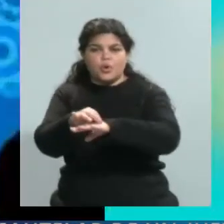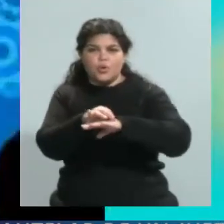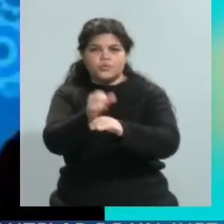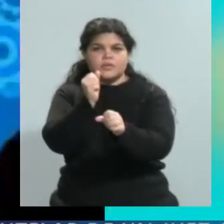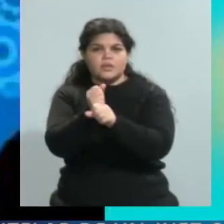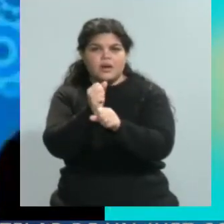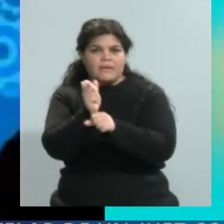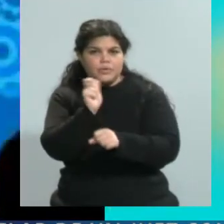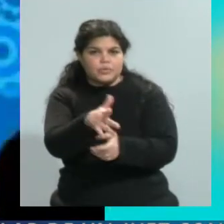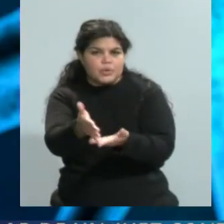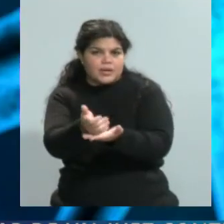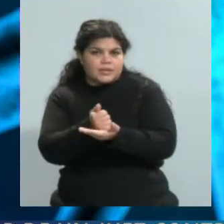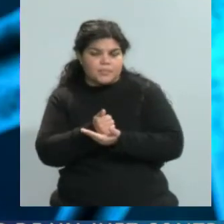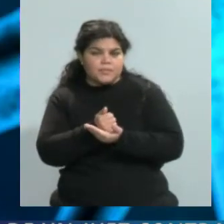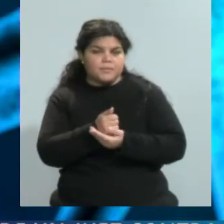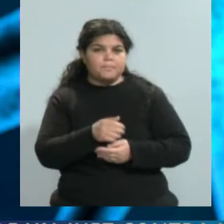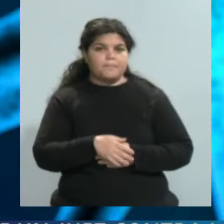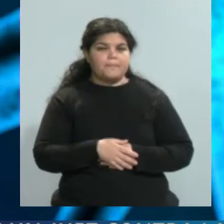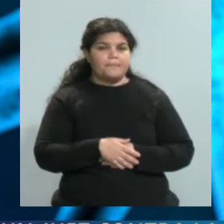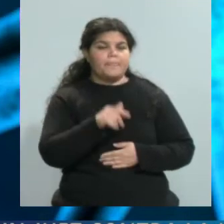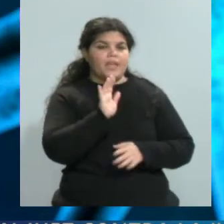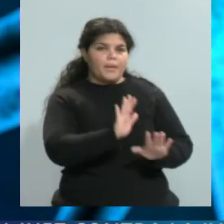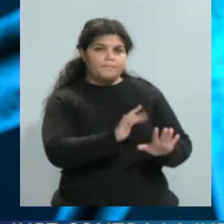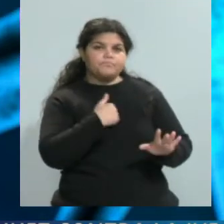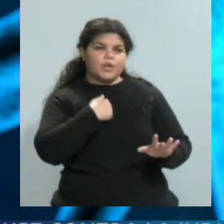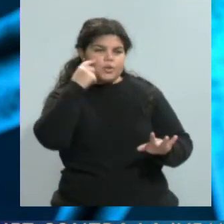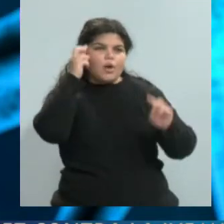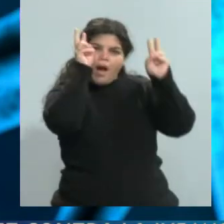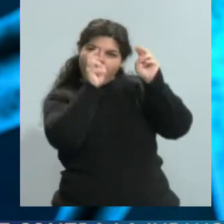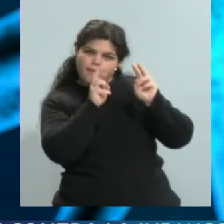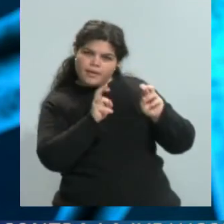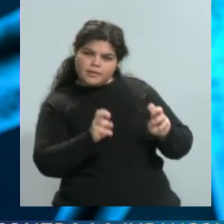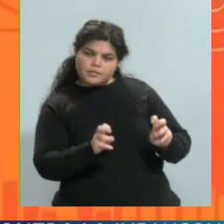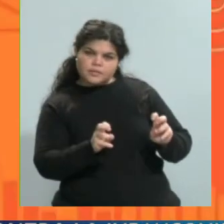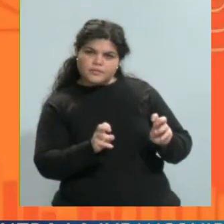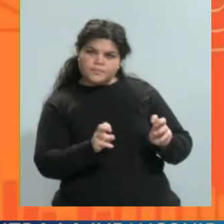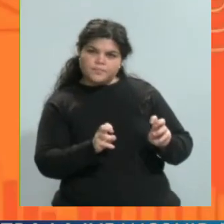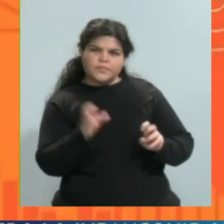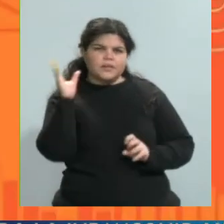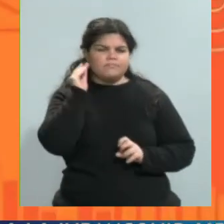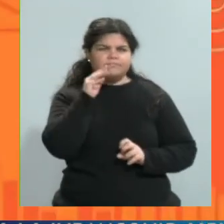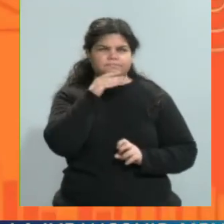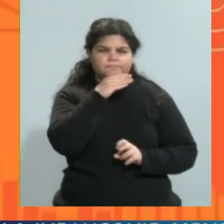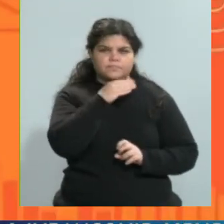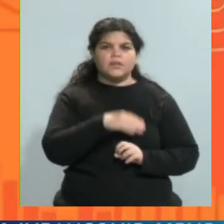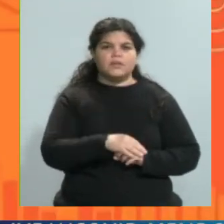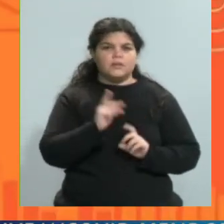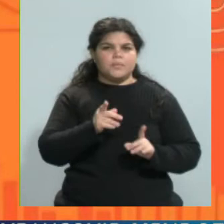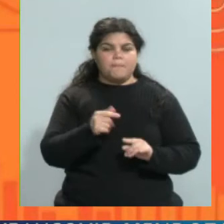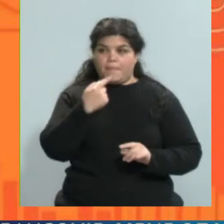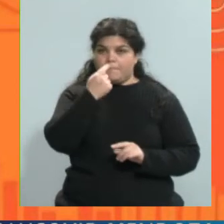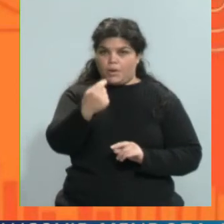Porque, a ver, si yo lo voy a analizar desde un punto de vista empresarial, que quizá vaya un poquito de la mano de la pregunta que me estás haciendo, ¿no? Sí. Es